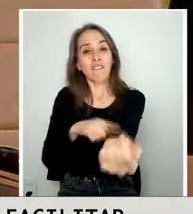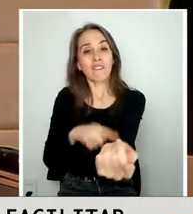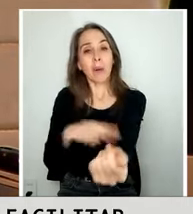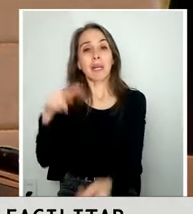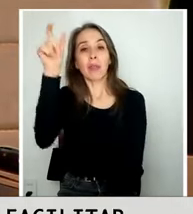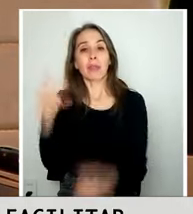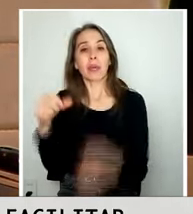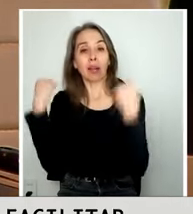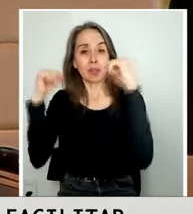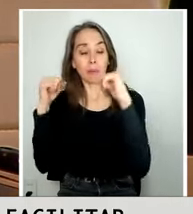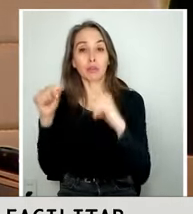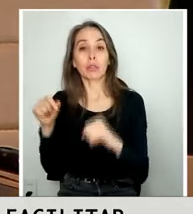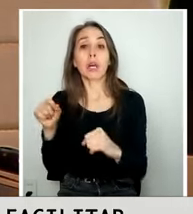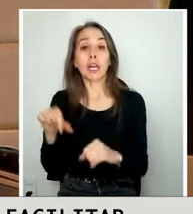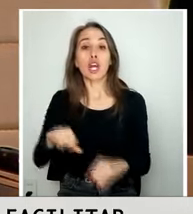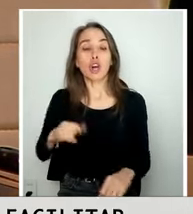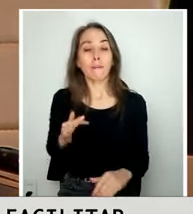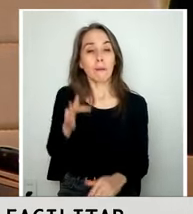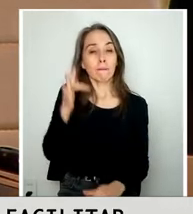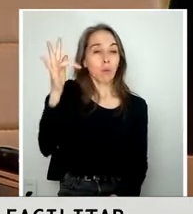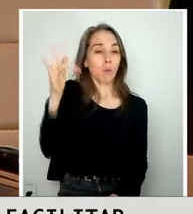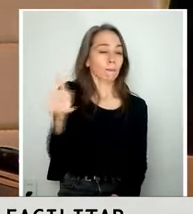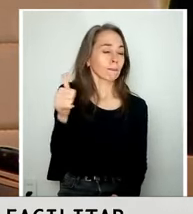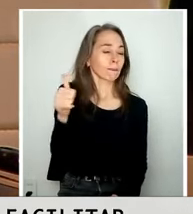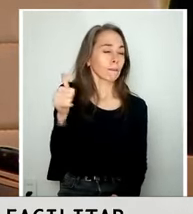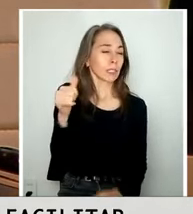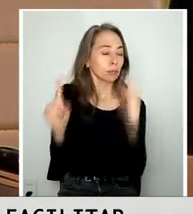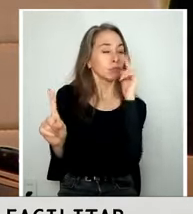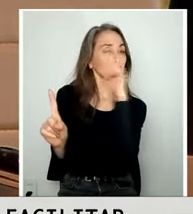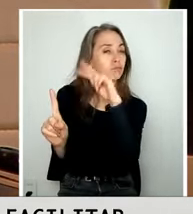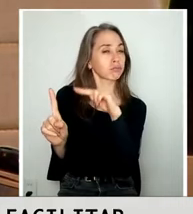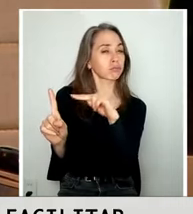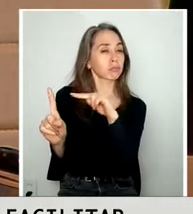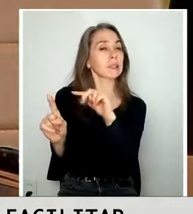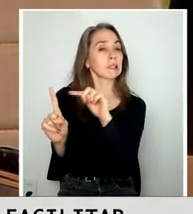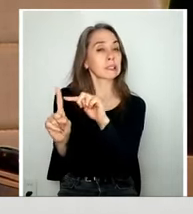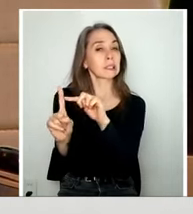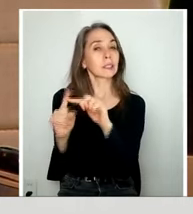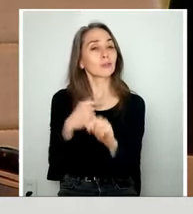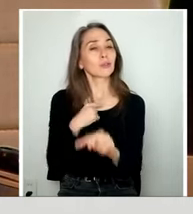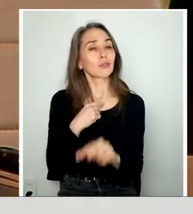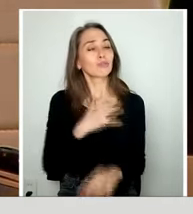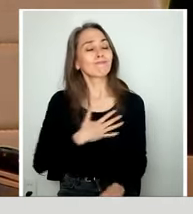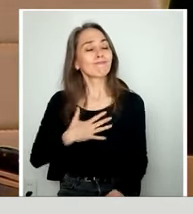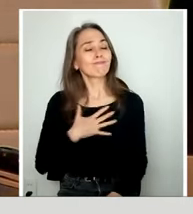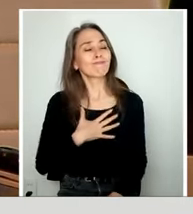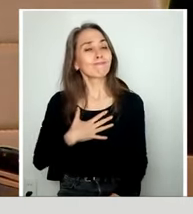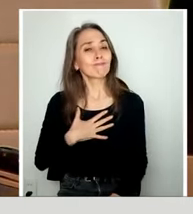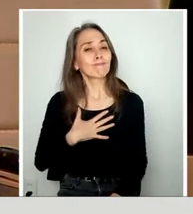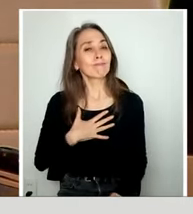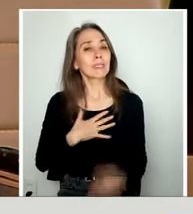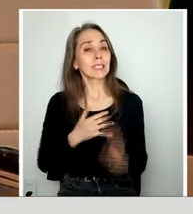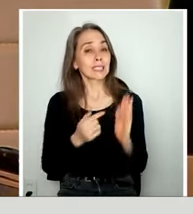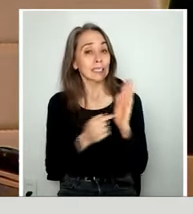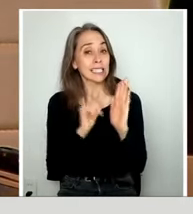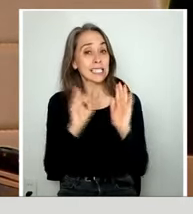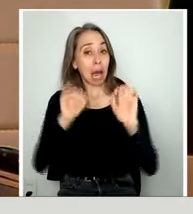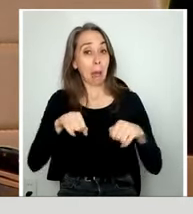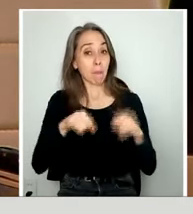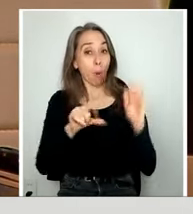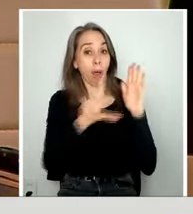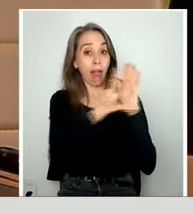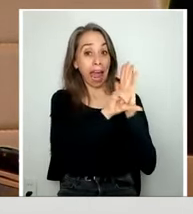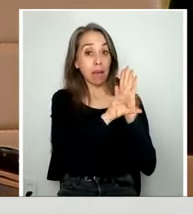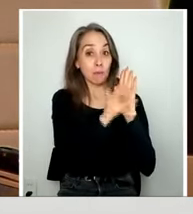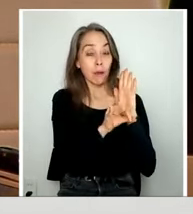promesas y tengo la impresión de que esto efectivamente va a generar con mayores condiciones